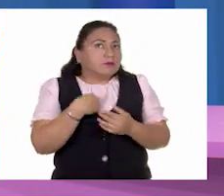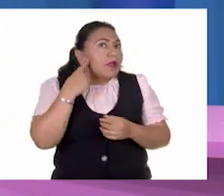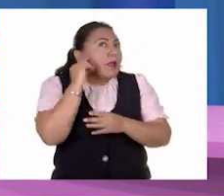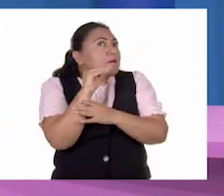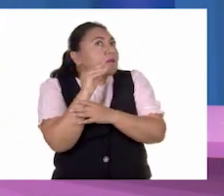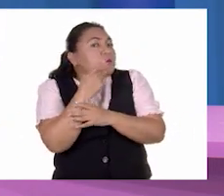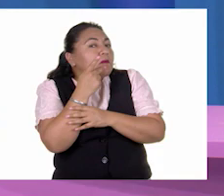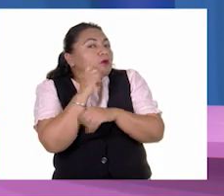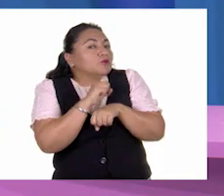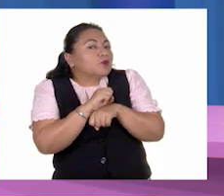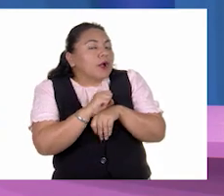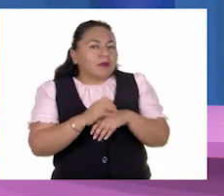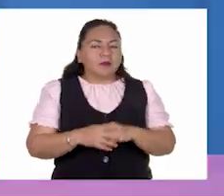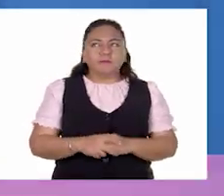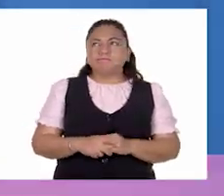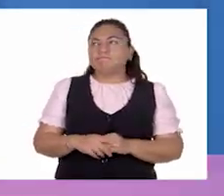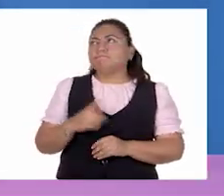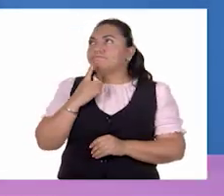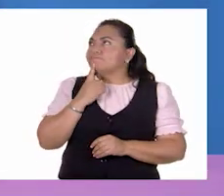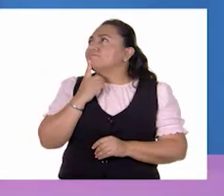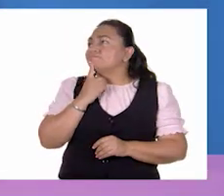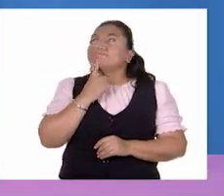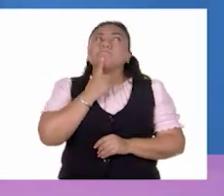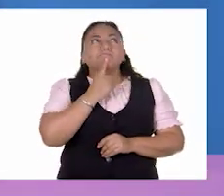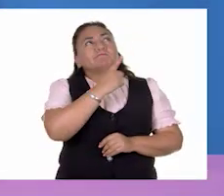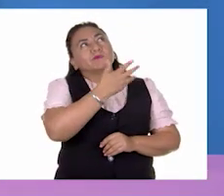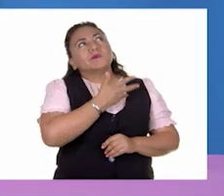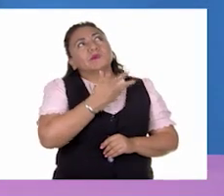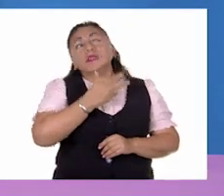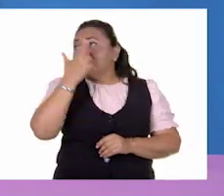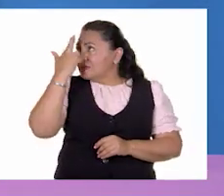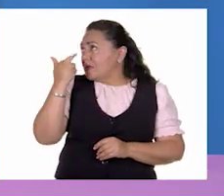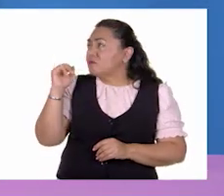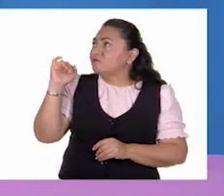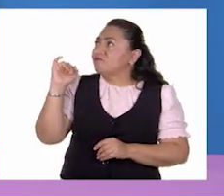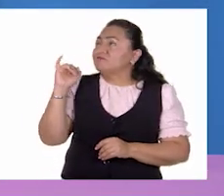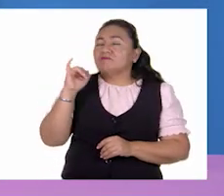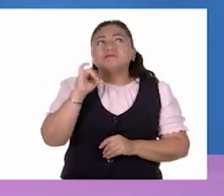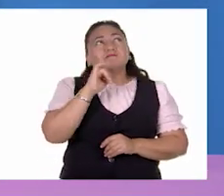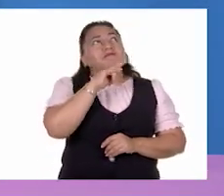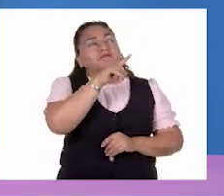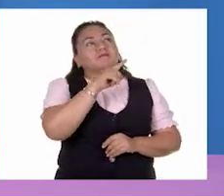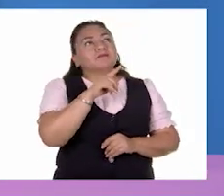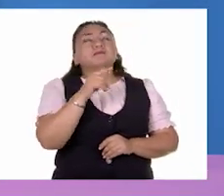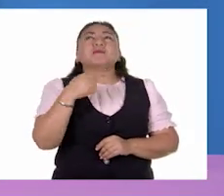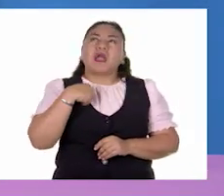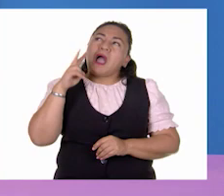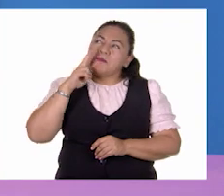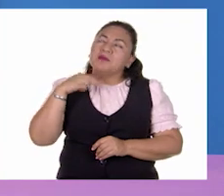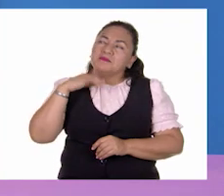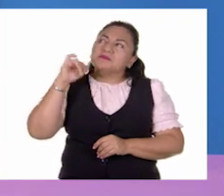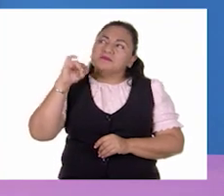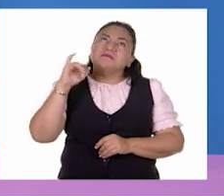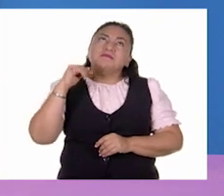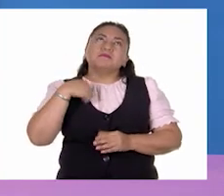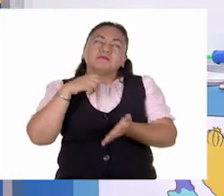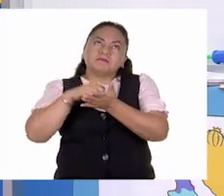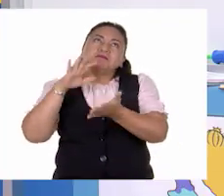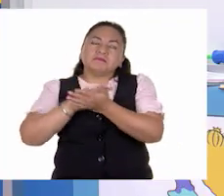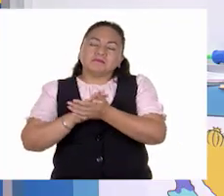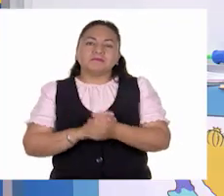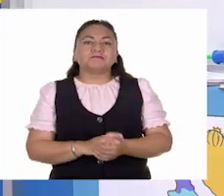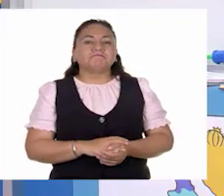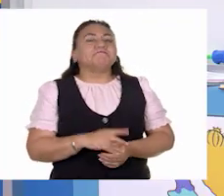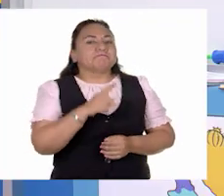habla quedito. En eso tienes toda la razón, Lari. Lo voy a tomar en cuenta. Muy